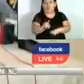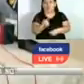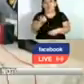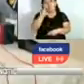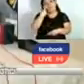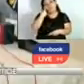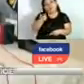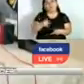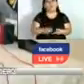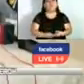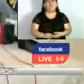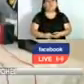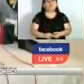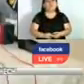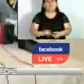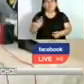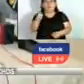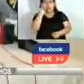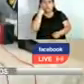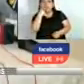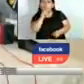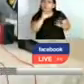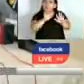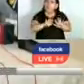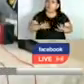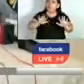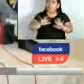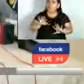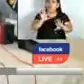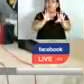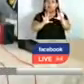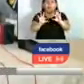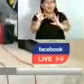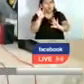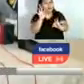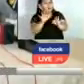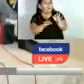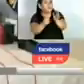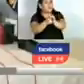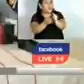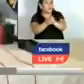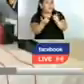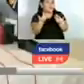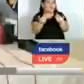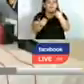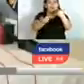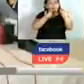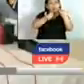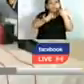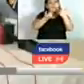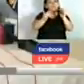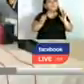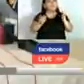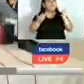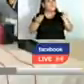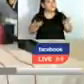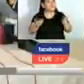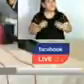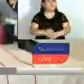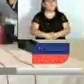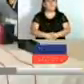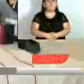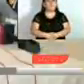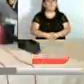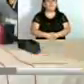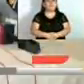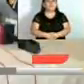con tranquilidad a pesar de algunos incidentes que mencionamos. Y también fue